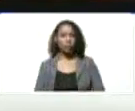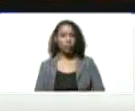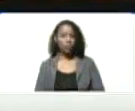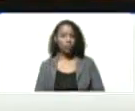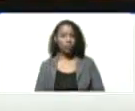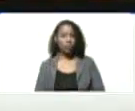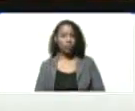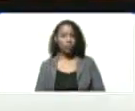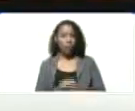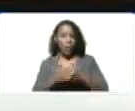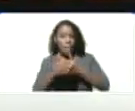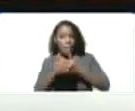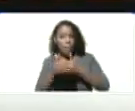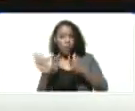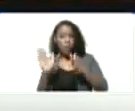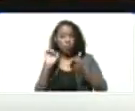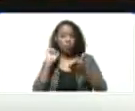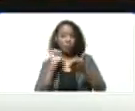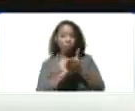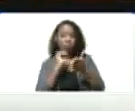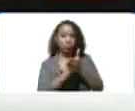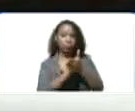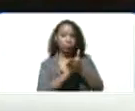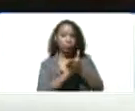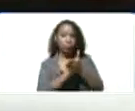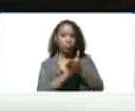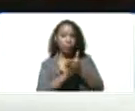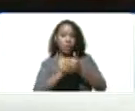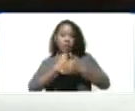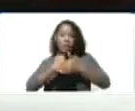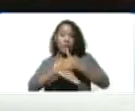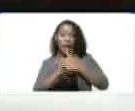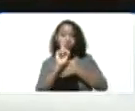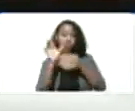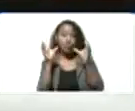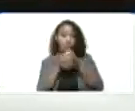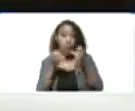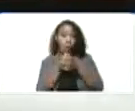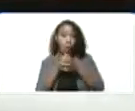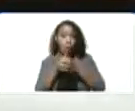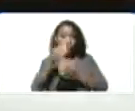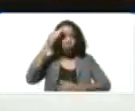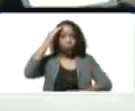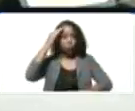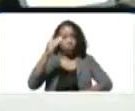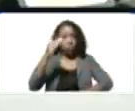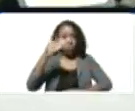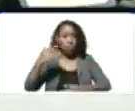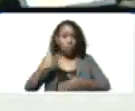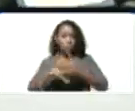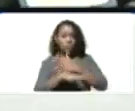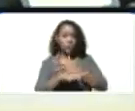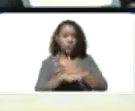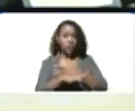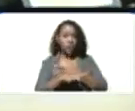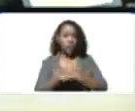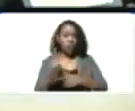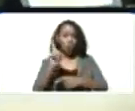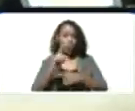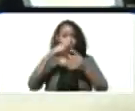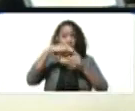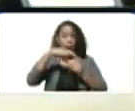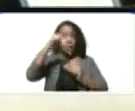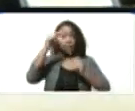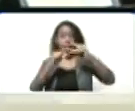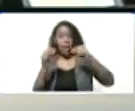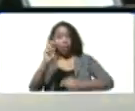Se abre una puerta, salen un conjunto de militares con sus galones y sus estrellas de